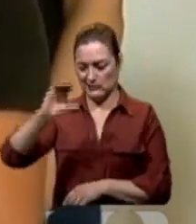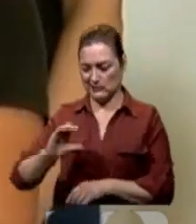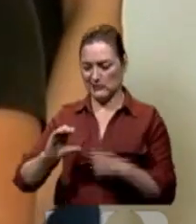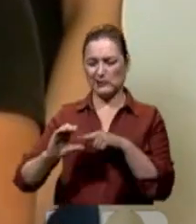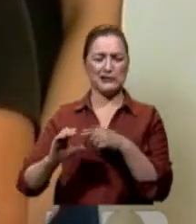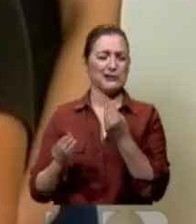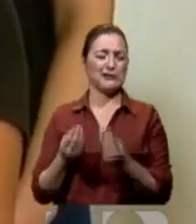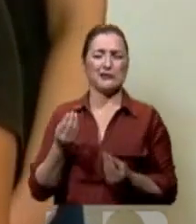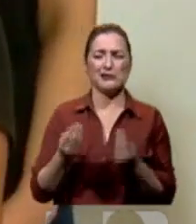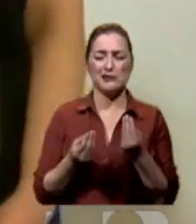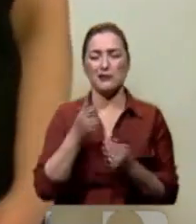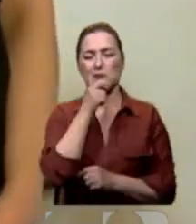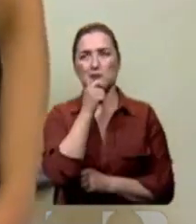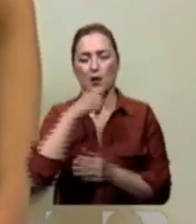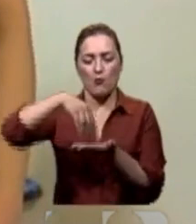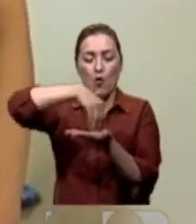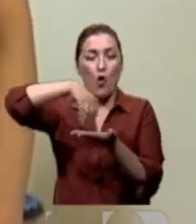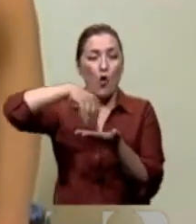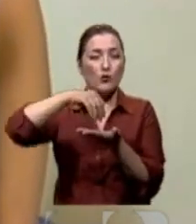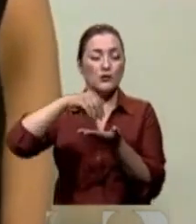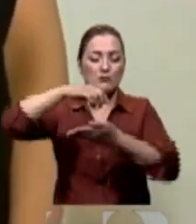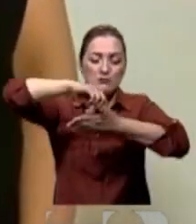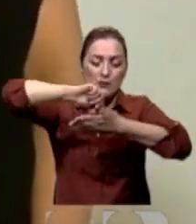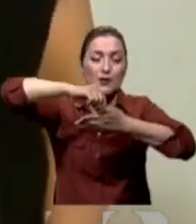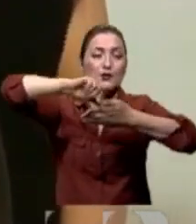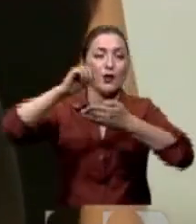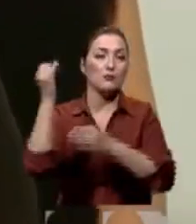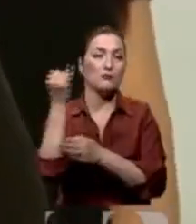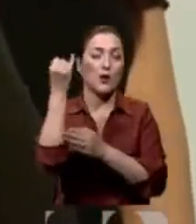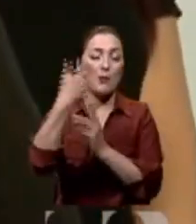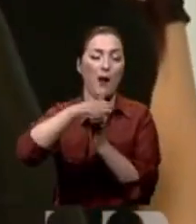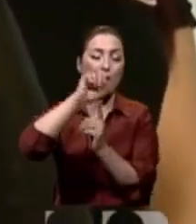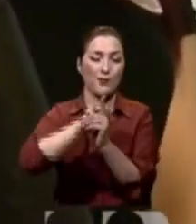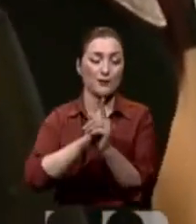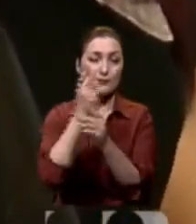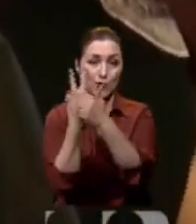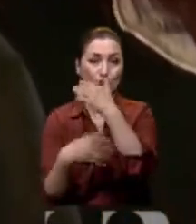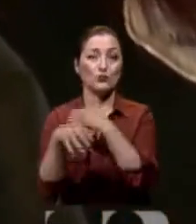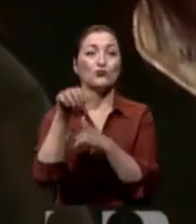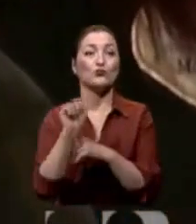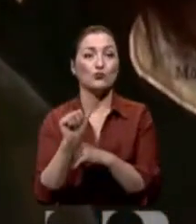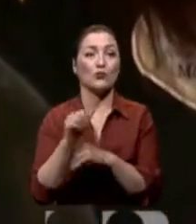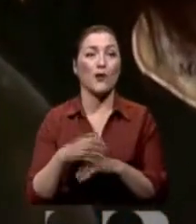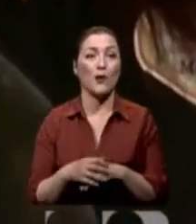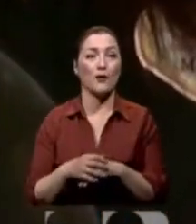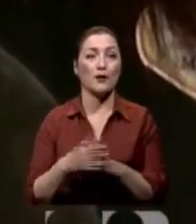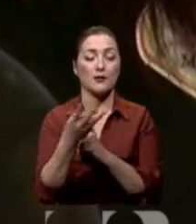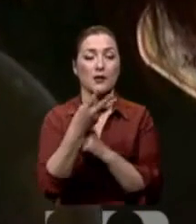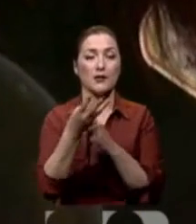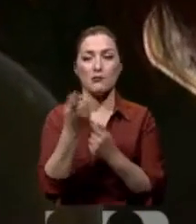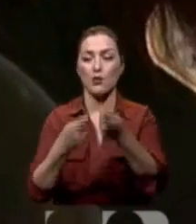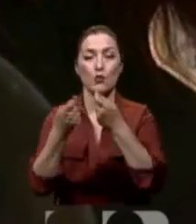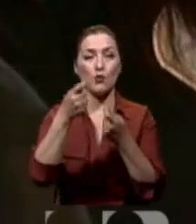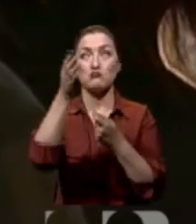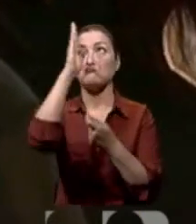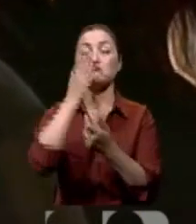hacer pequeños postres, empanadas de verde, y los vendíamos. Y después mi hija comenzó a ponerlos en línea, y gracias a